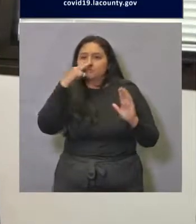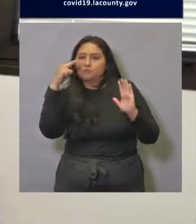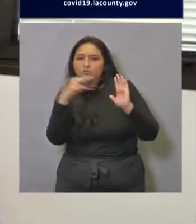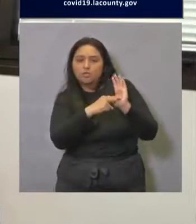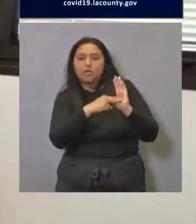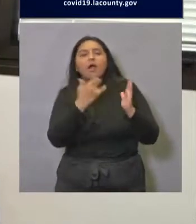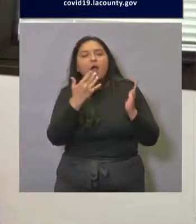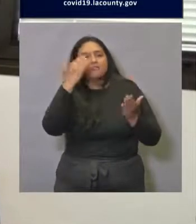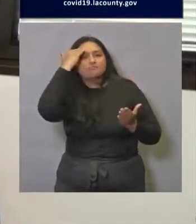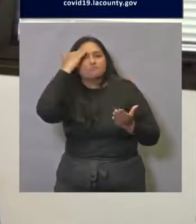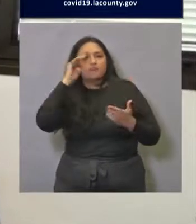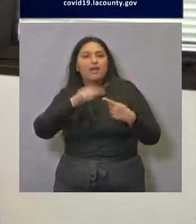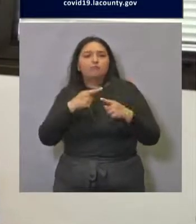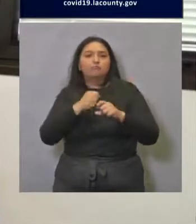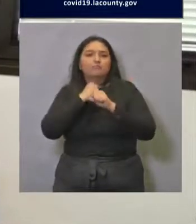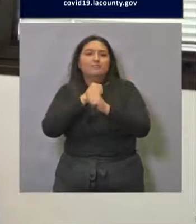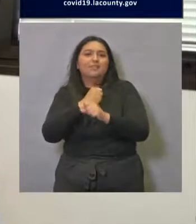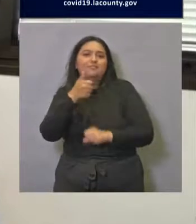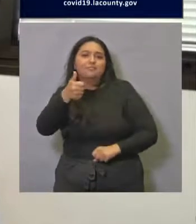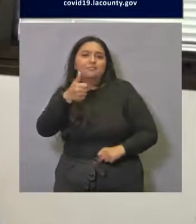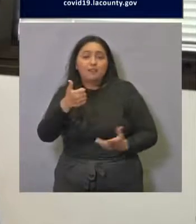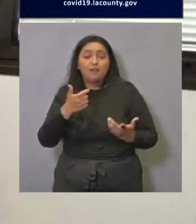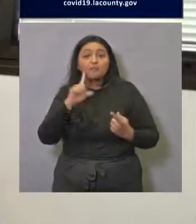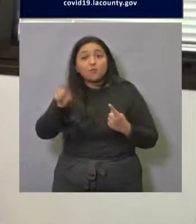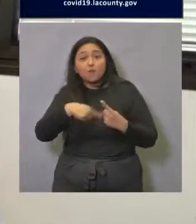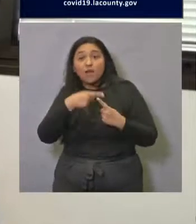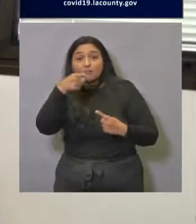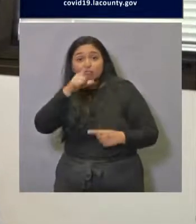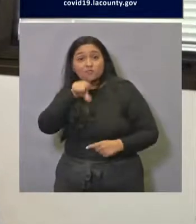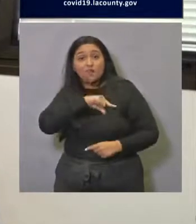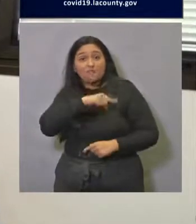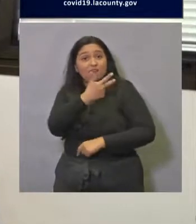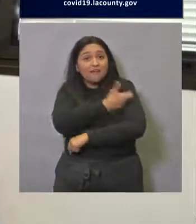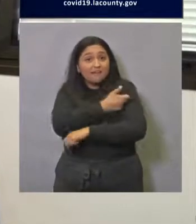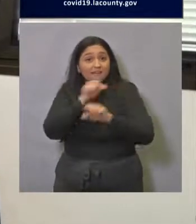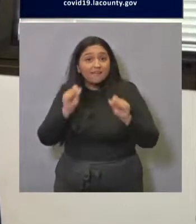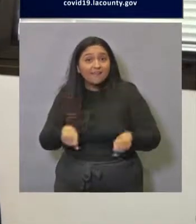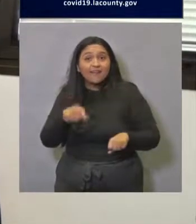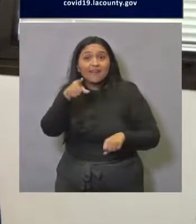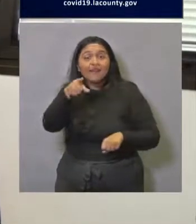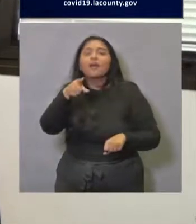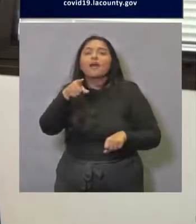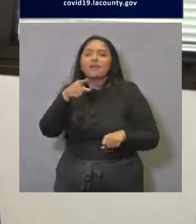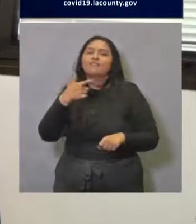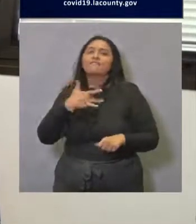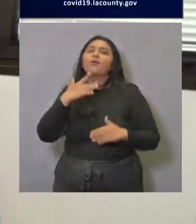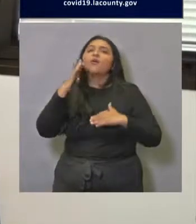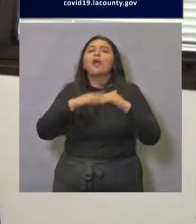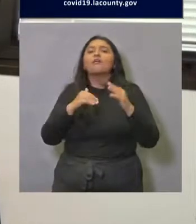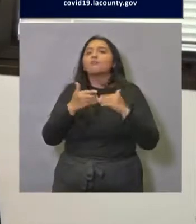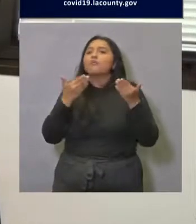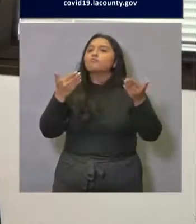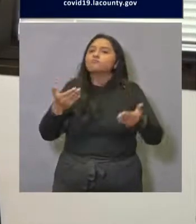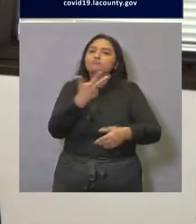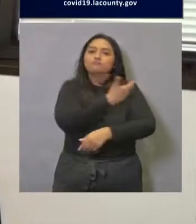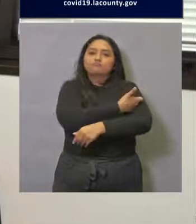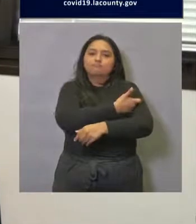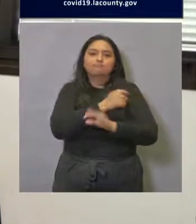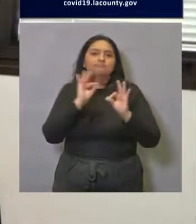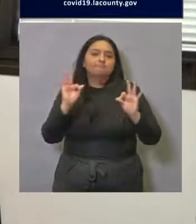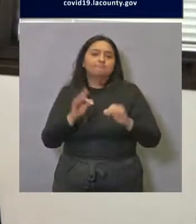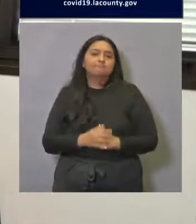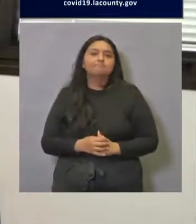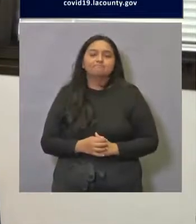COVID-19, para cuando sea su turno de vacunarse se sienta cómodo dando ese importante paso. And